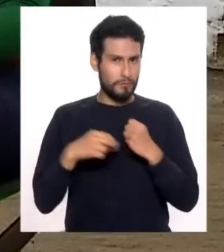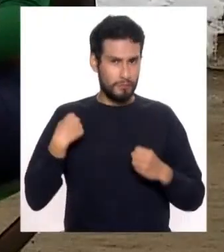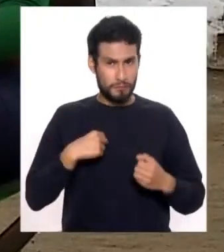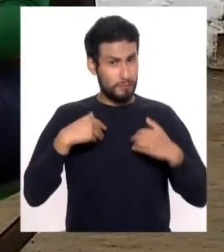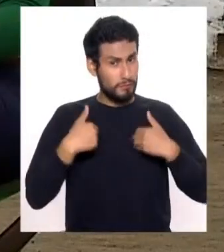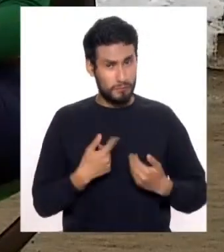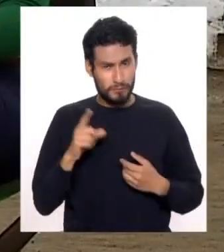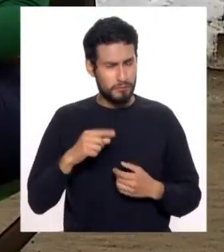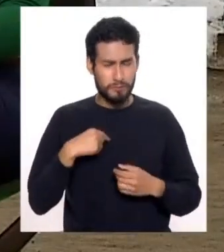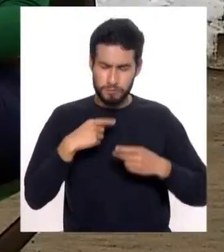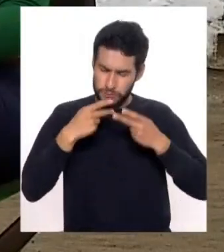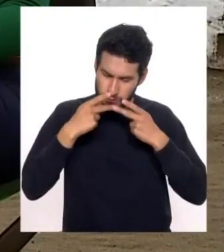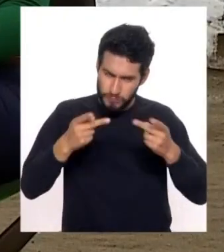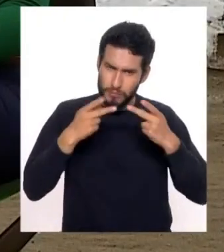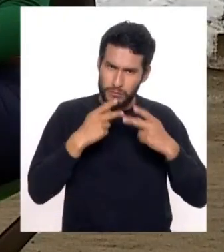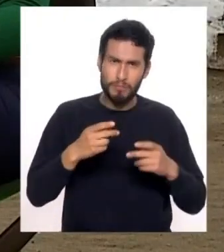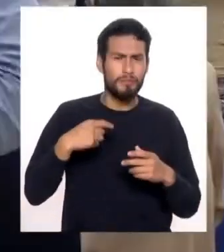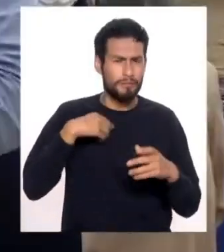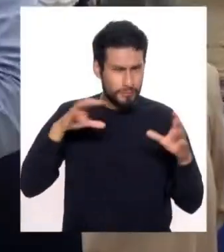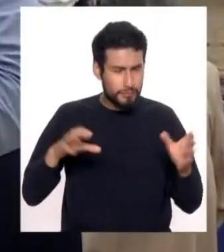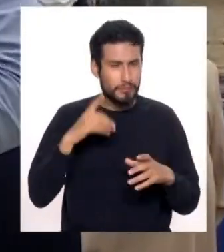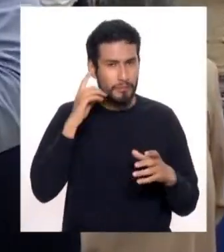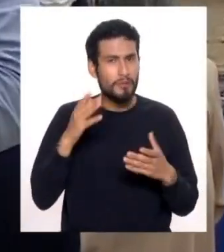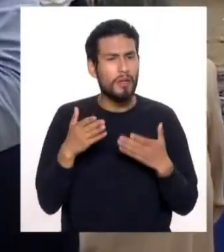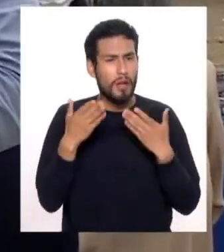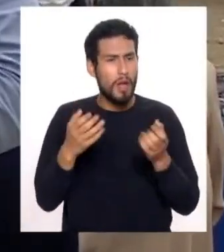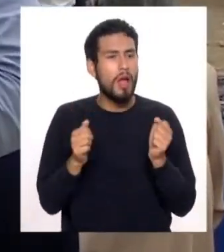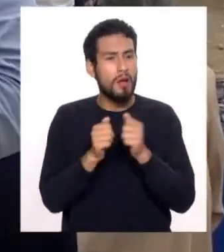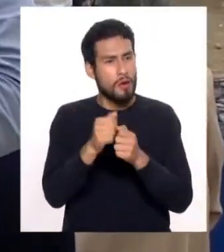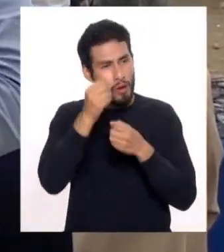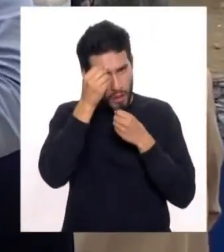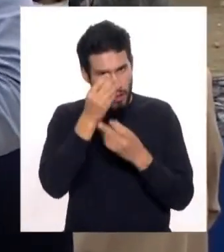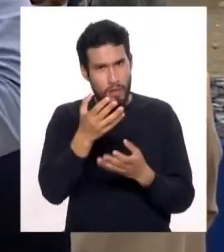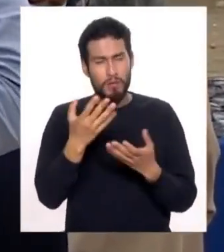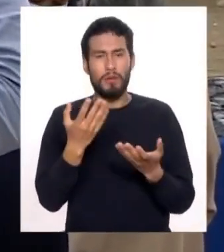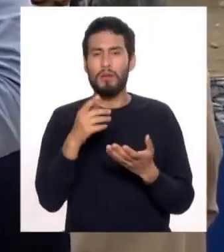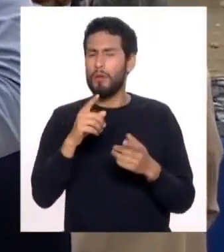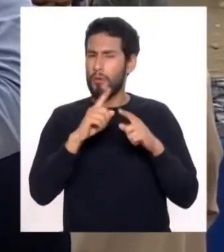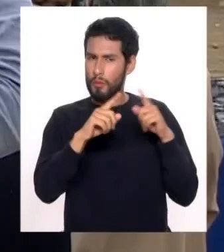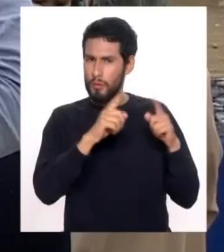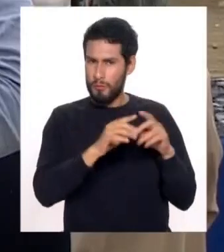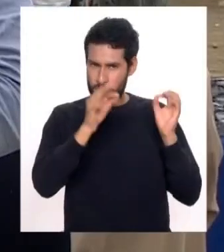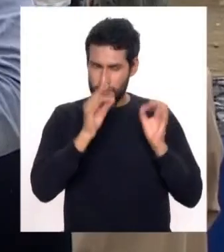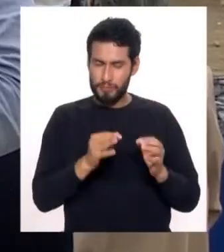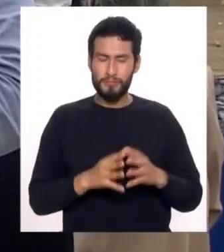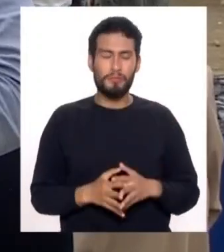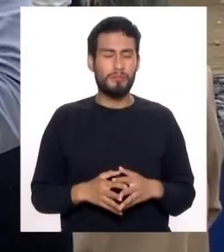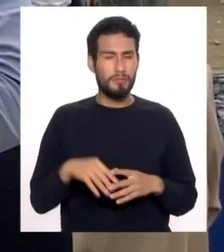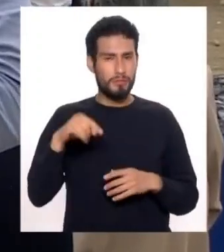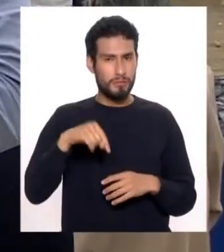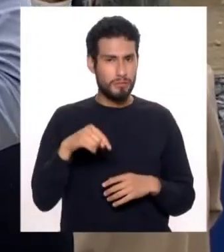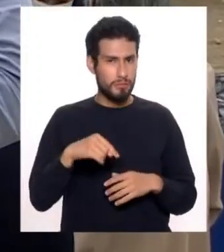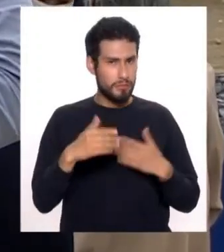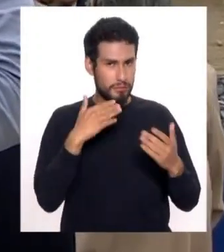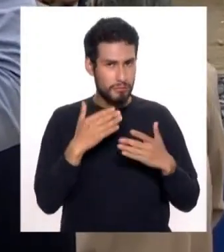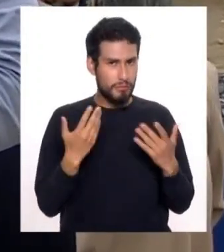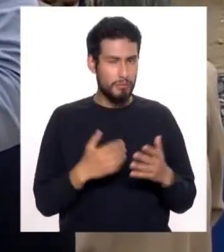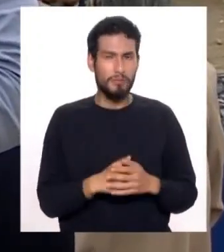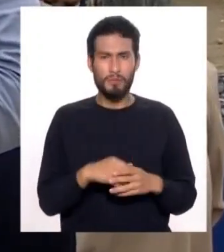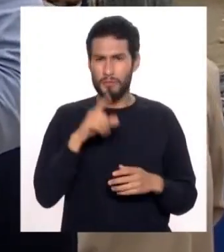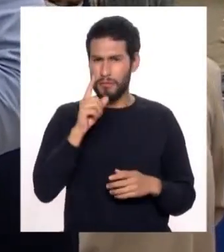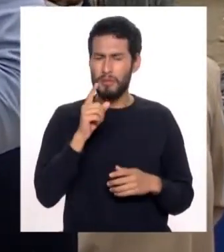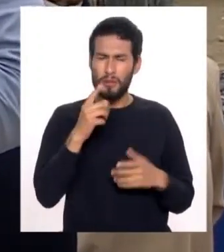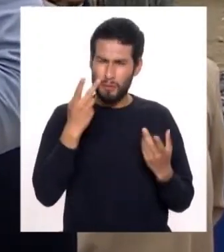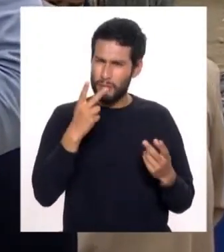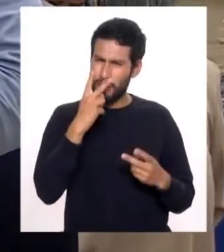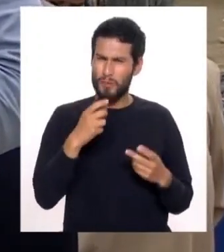de promover, de gestionar y también de acompañar y poder comunicar con mucha certeza. Y justamente ahora hablemos de uno de los